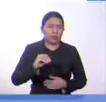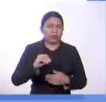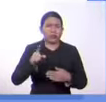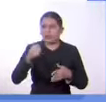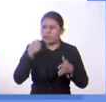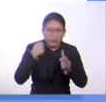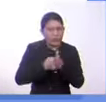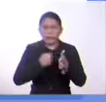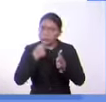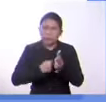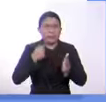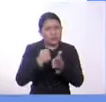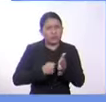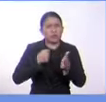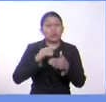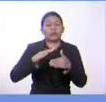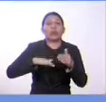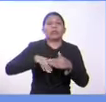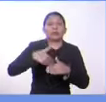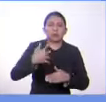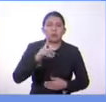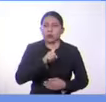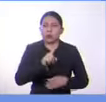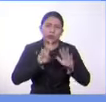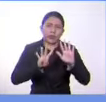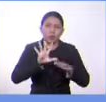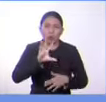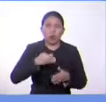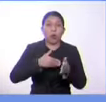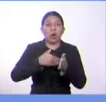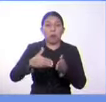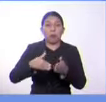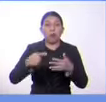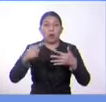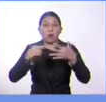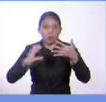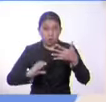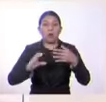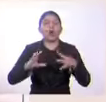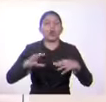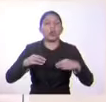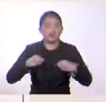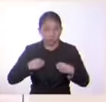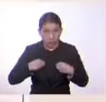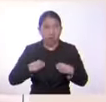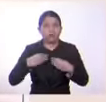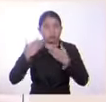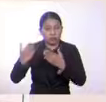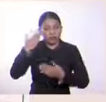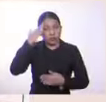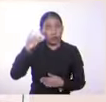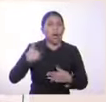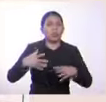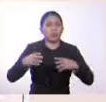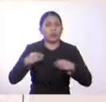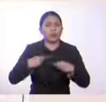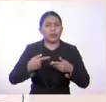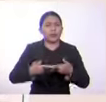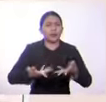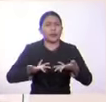dar participación a la mujer a través ya de la Constitución y las reformas que se hacían, se le otorgan esos derechos